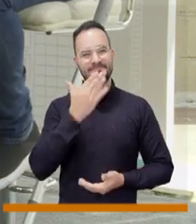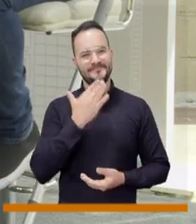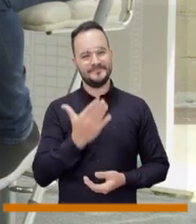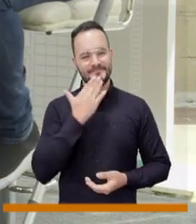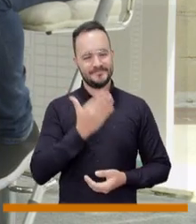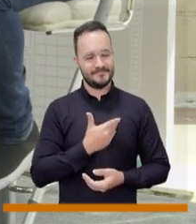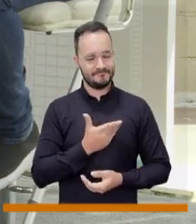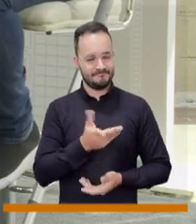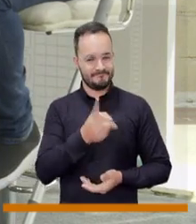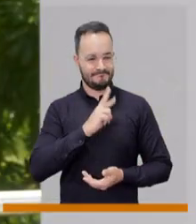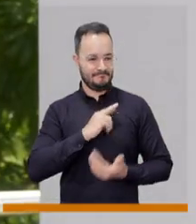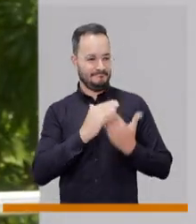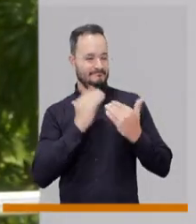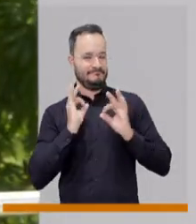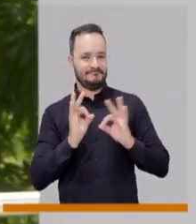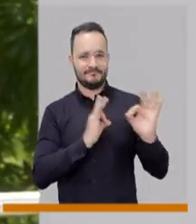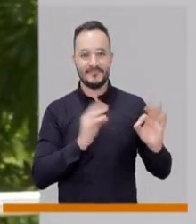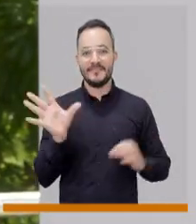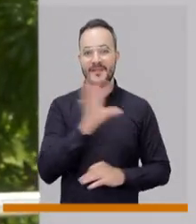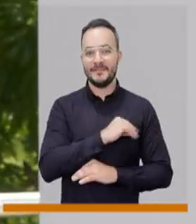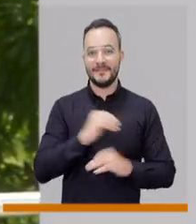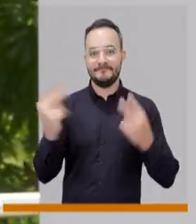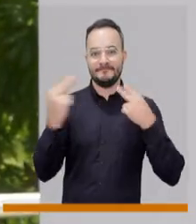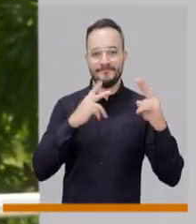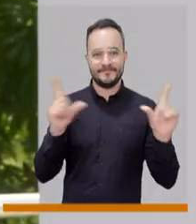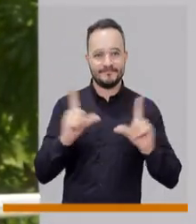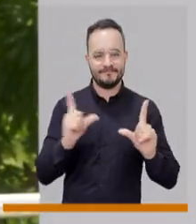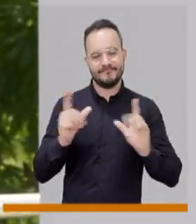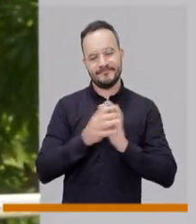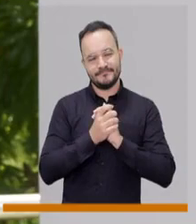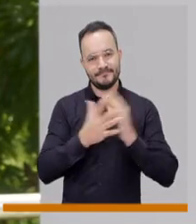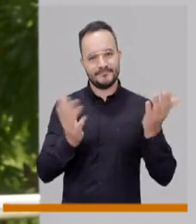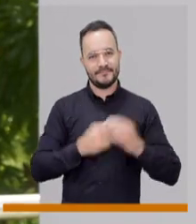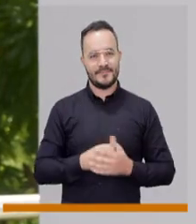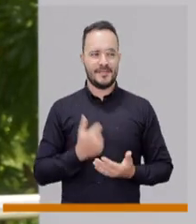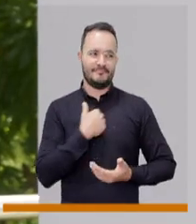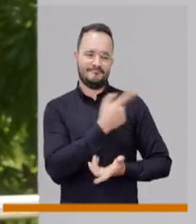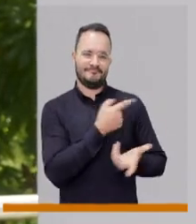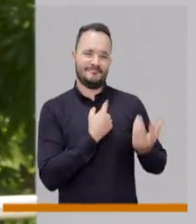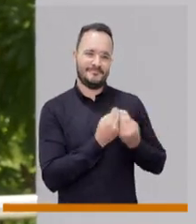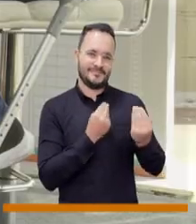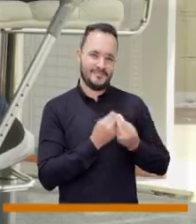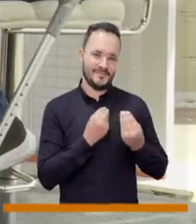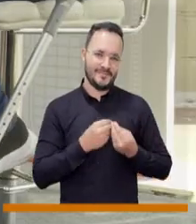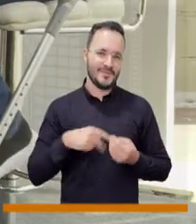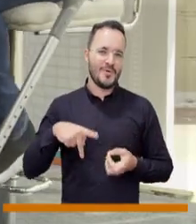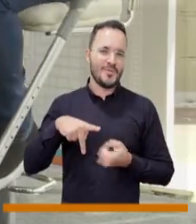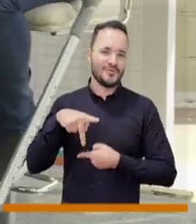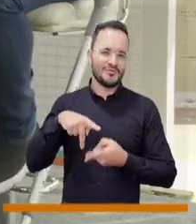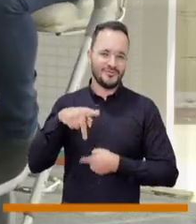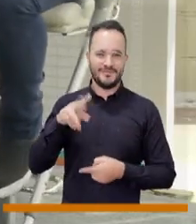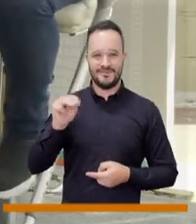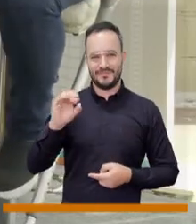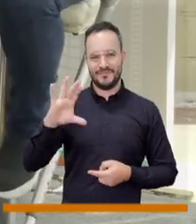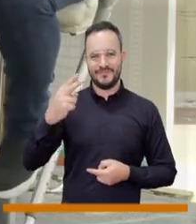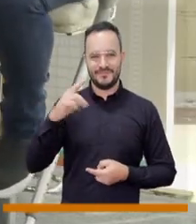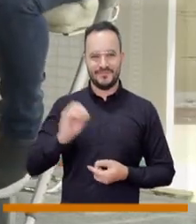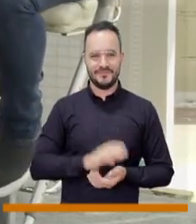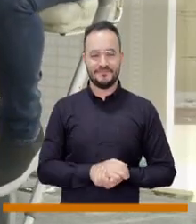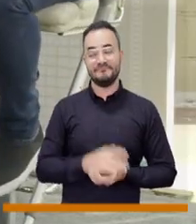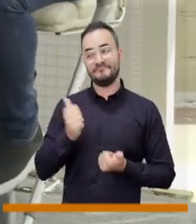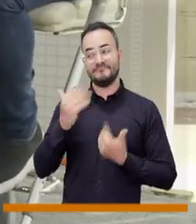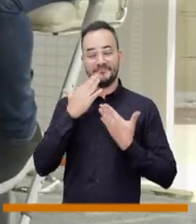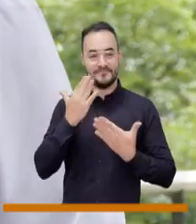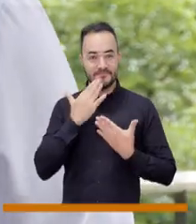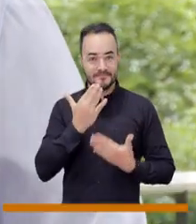por esta invitación. Un saludo muy especial a todos los televidentes y particularmente a mi compañero El Mocho Romero. Gracias, Caterine, también por